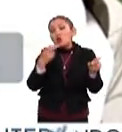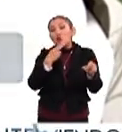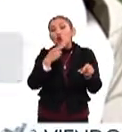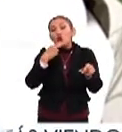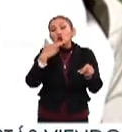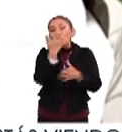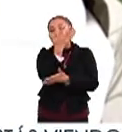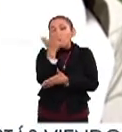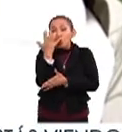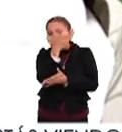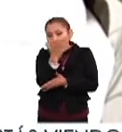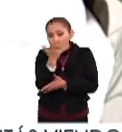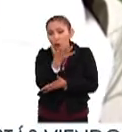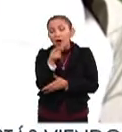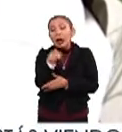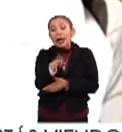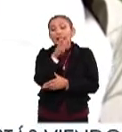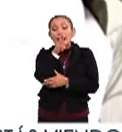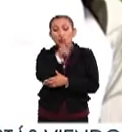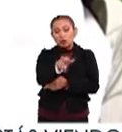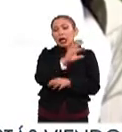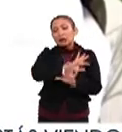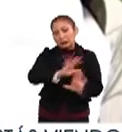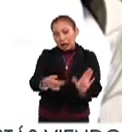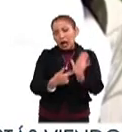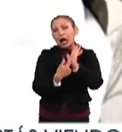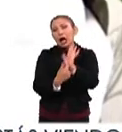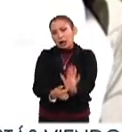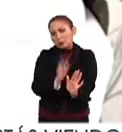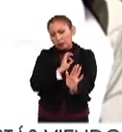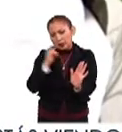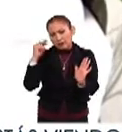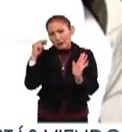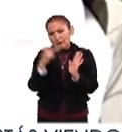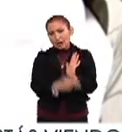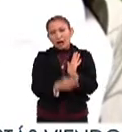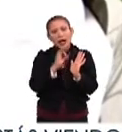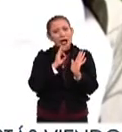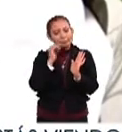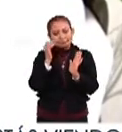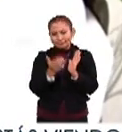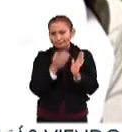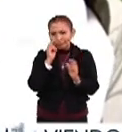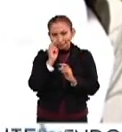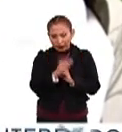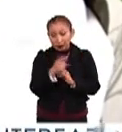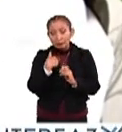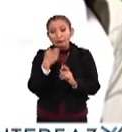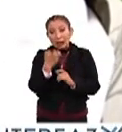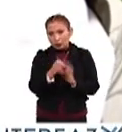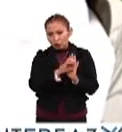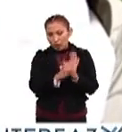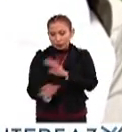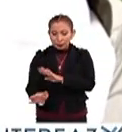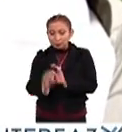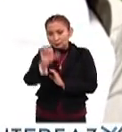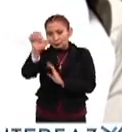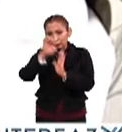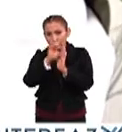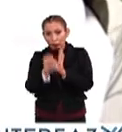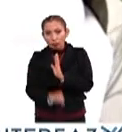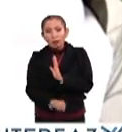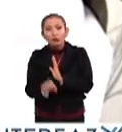manejo forestal. Los resultados ya están disponibles, ya los pueden consultar. Ese es un ejemplo. Otro